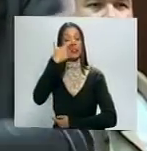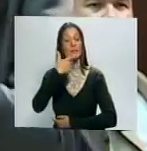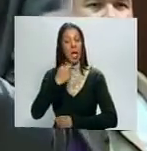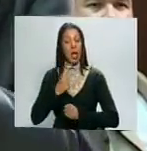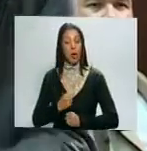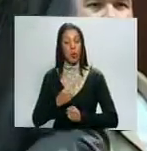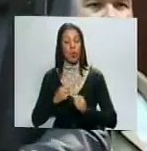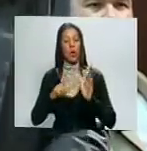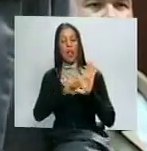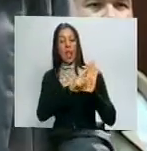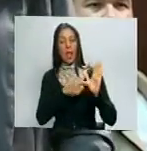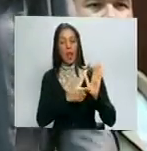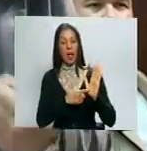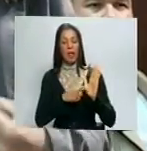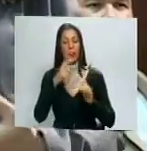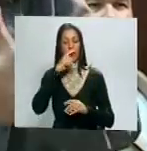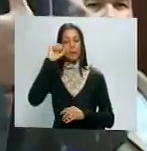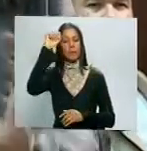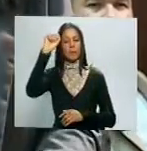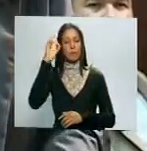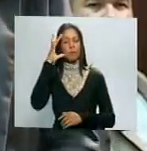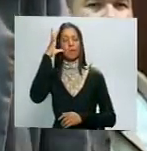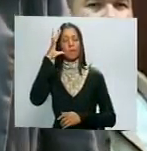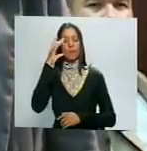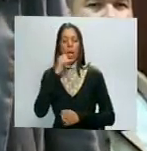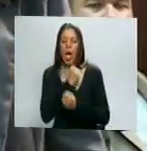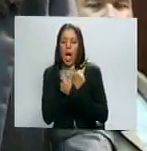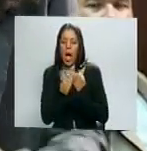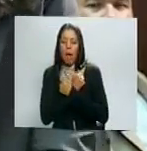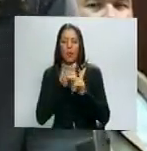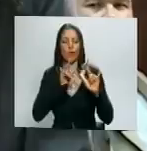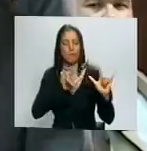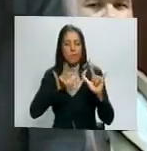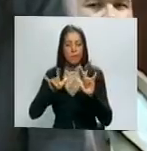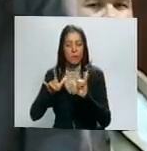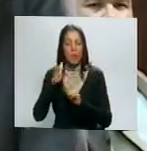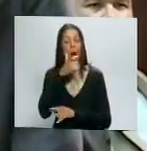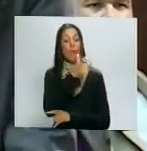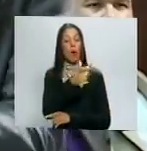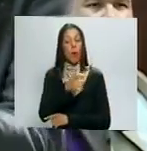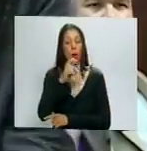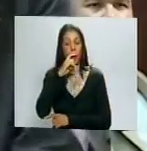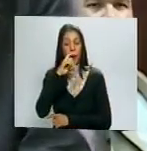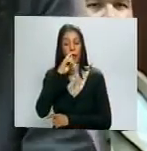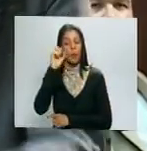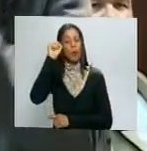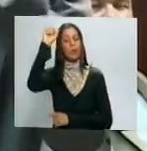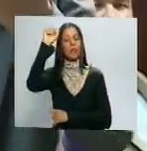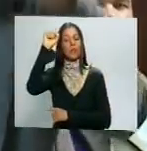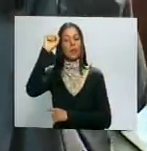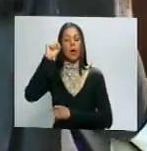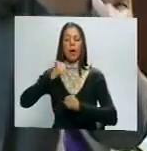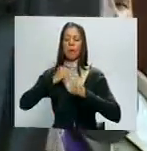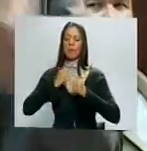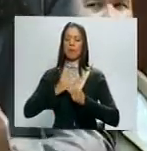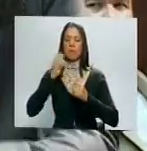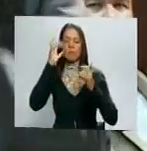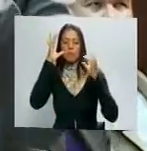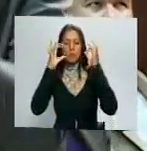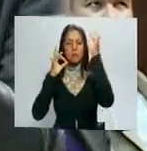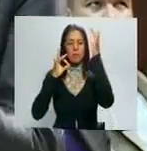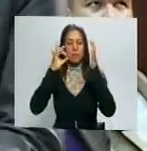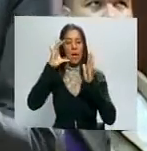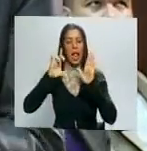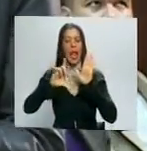que motivado y movido de amor por su pueblo, no se rinde y va a seguir presentando leyes